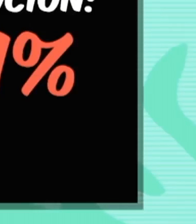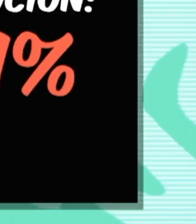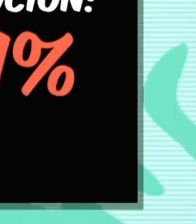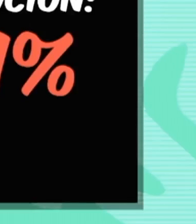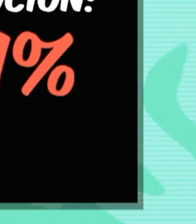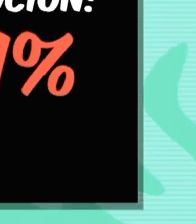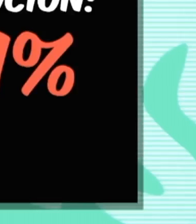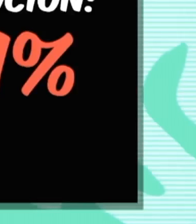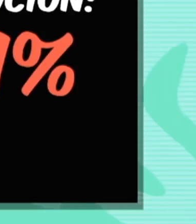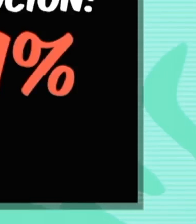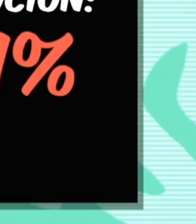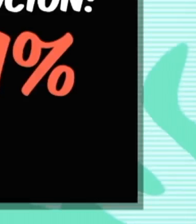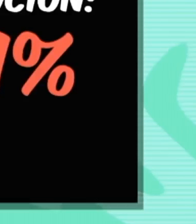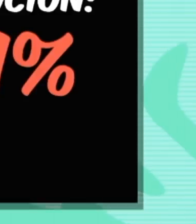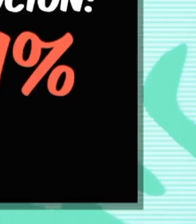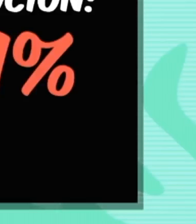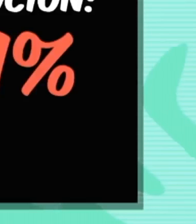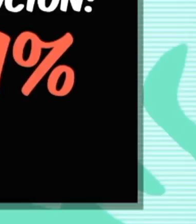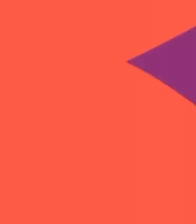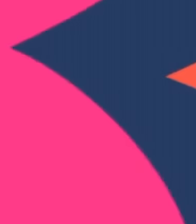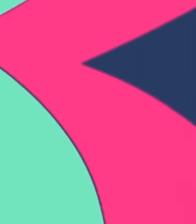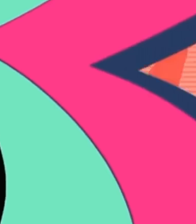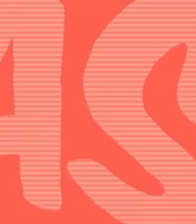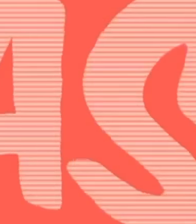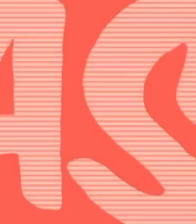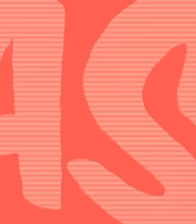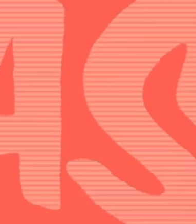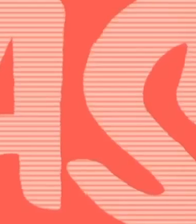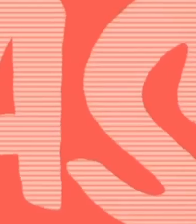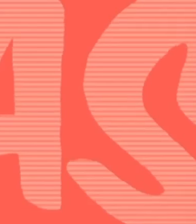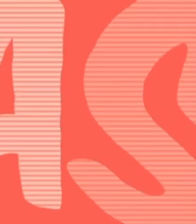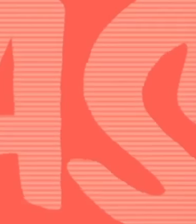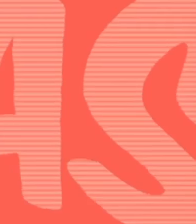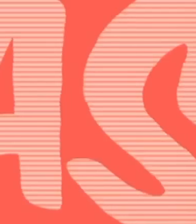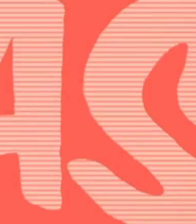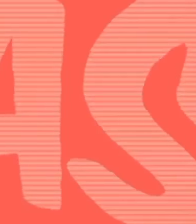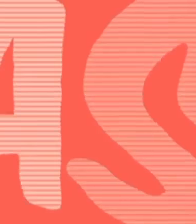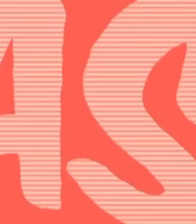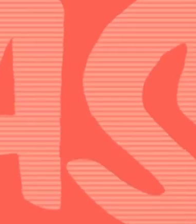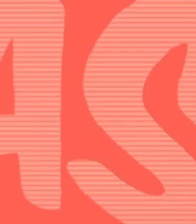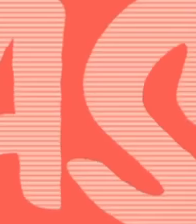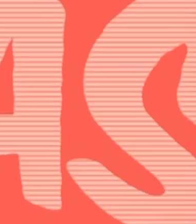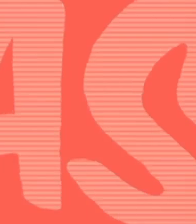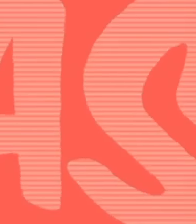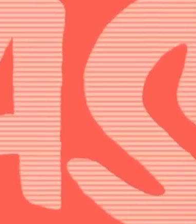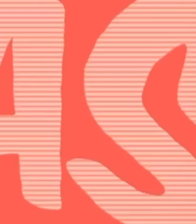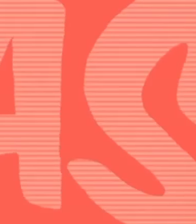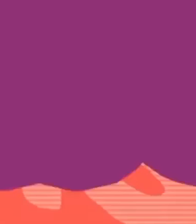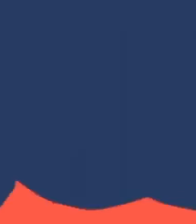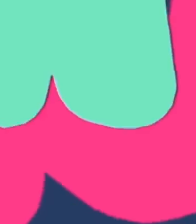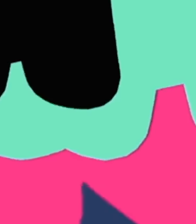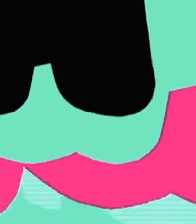del Secretariado Ejecutivo del Sistema Nacional de Seguridad Pública. 3. El Reforma afirmó que el SAT acosa a empresas de Estados